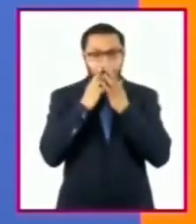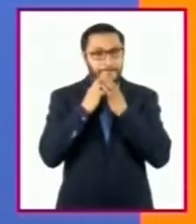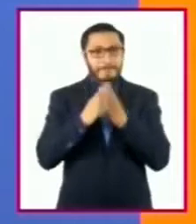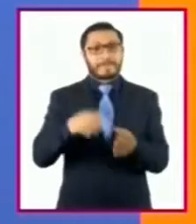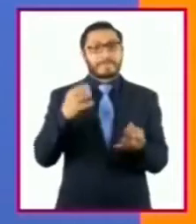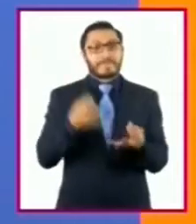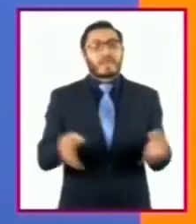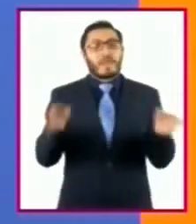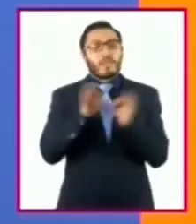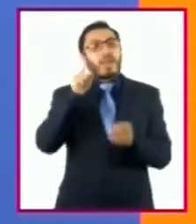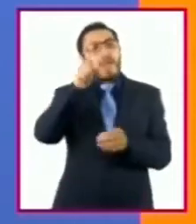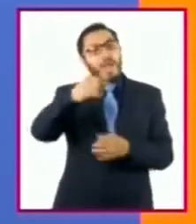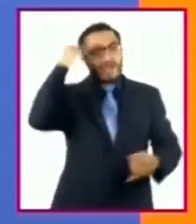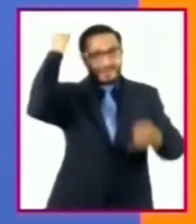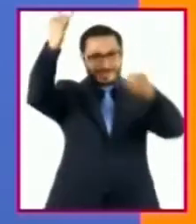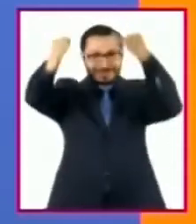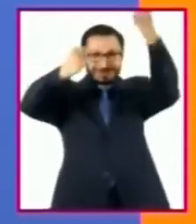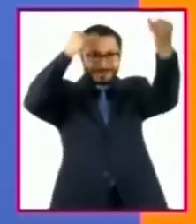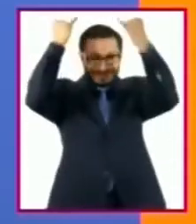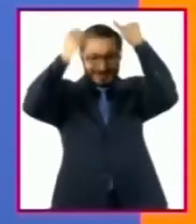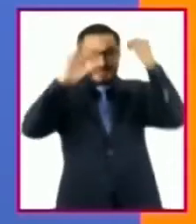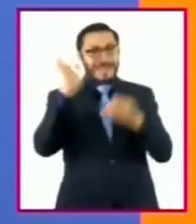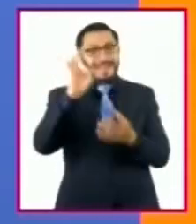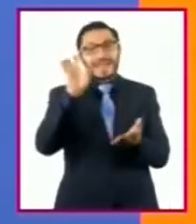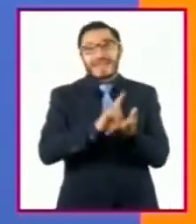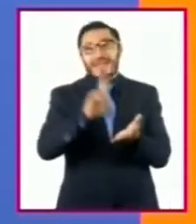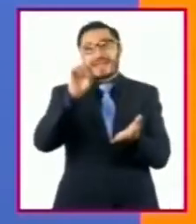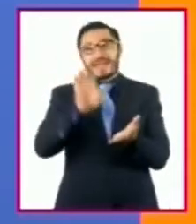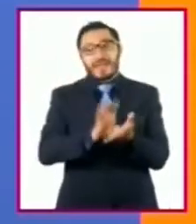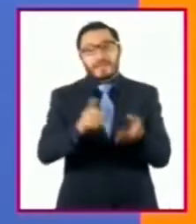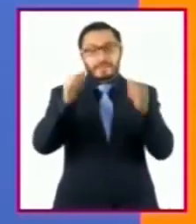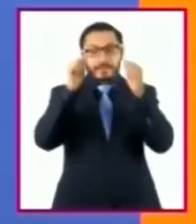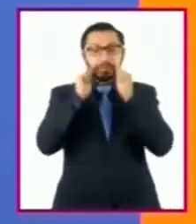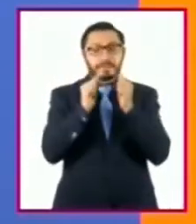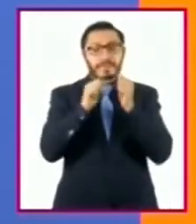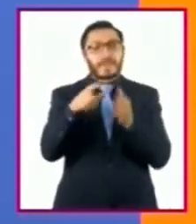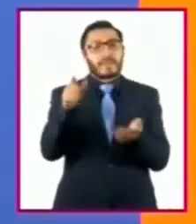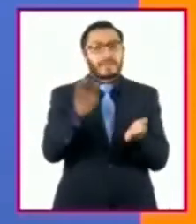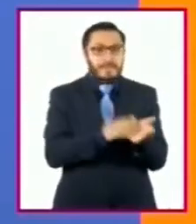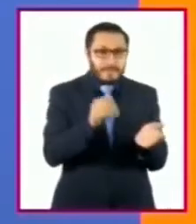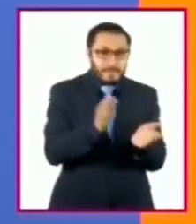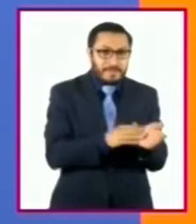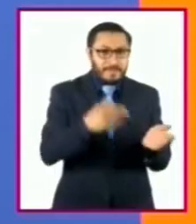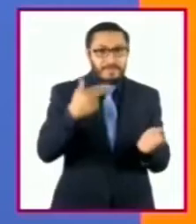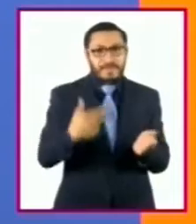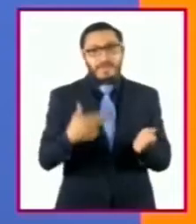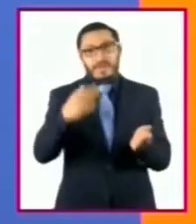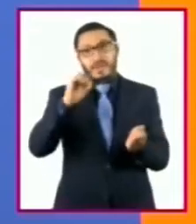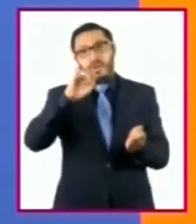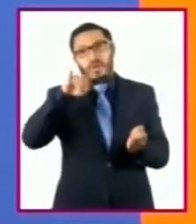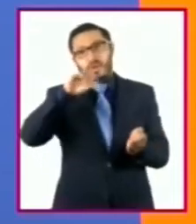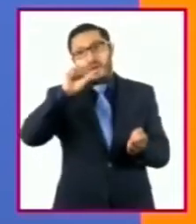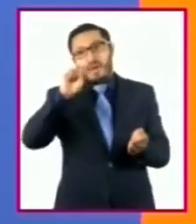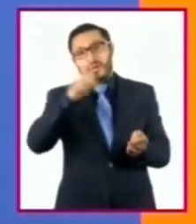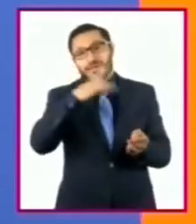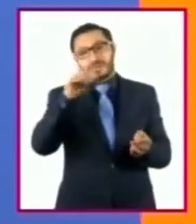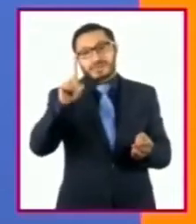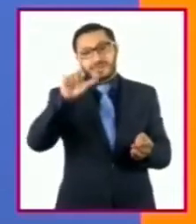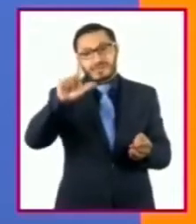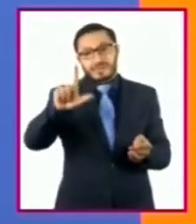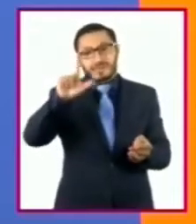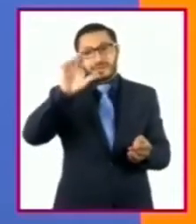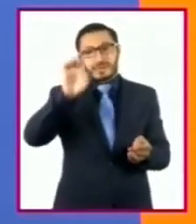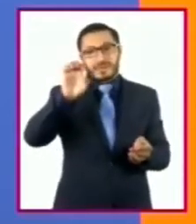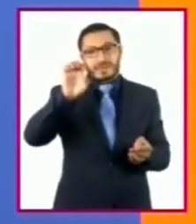es su creatividad. Si tienen discapacidad visual, preparen sus hojas Ledger, punzón y regleta. Les recomendamos